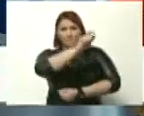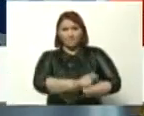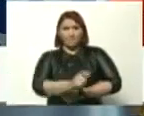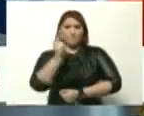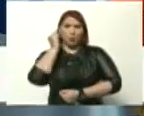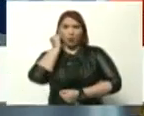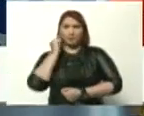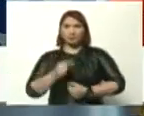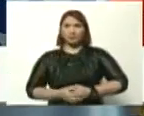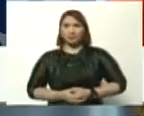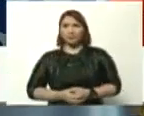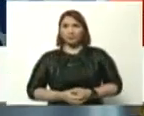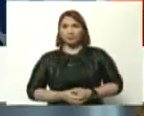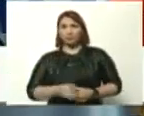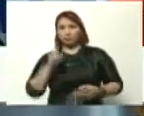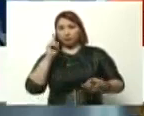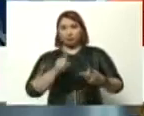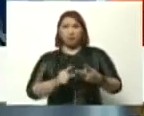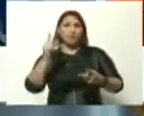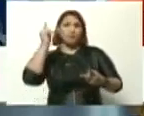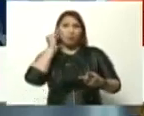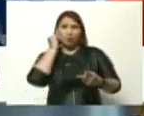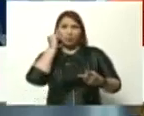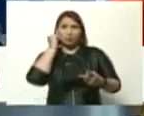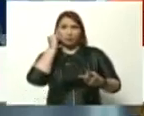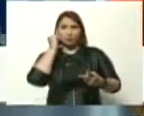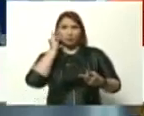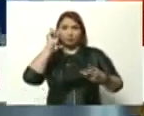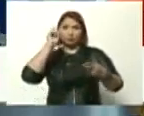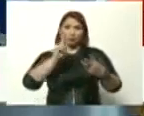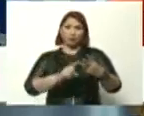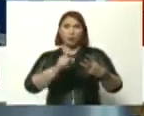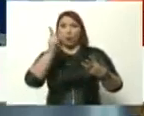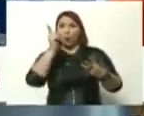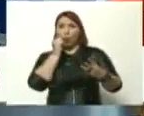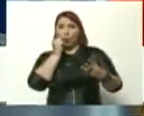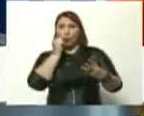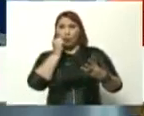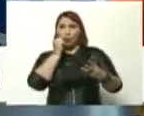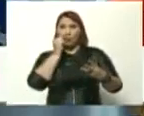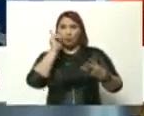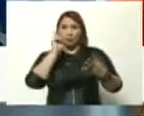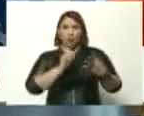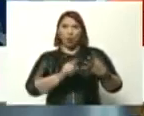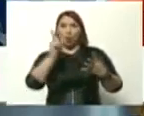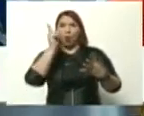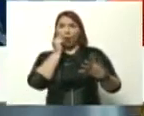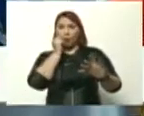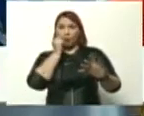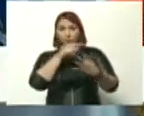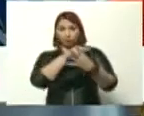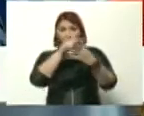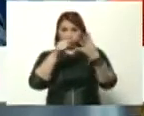Morales, Blanca Marchán, Andrés Perales y Armando Ramírez.